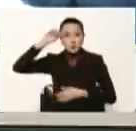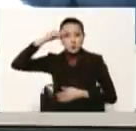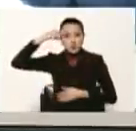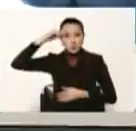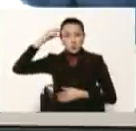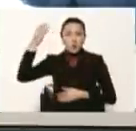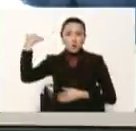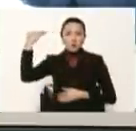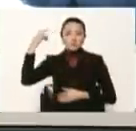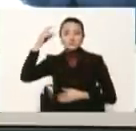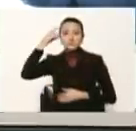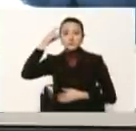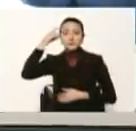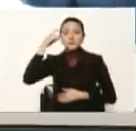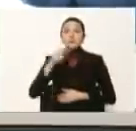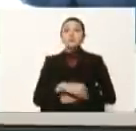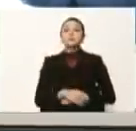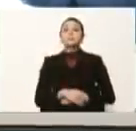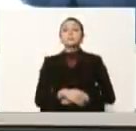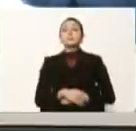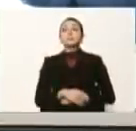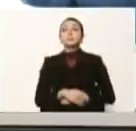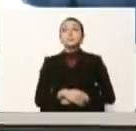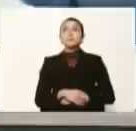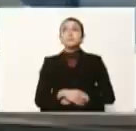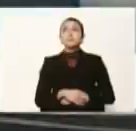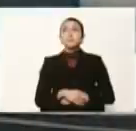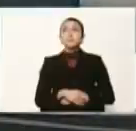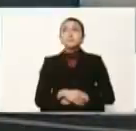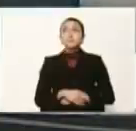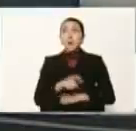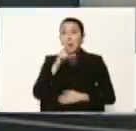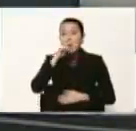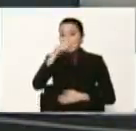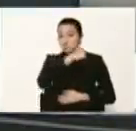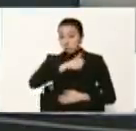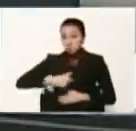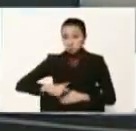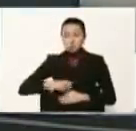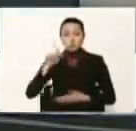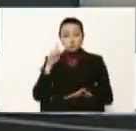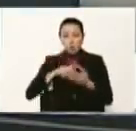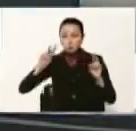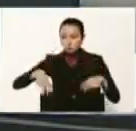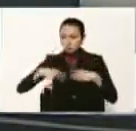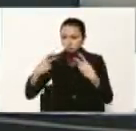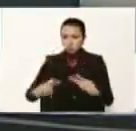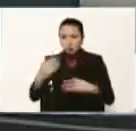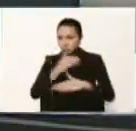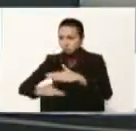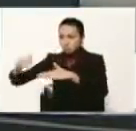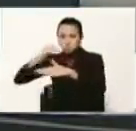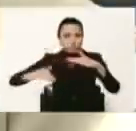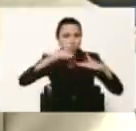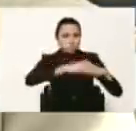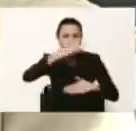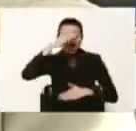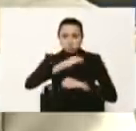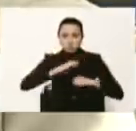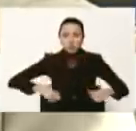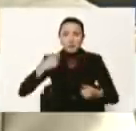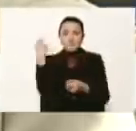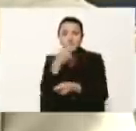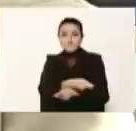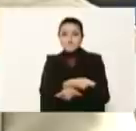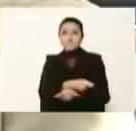día también, almirante en jefa, estaba el presidente Nicolás Maduro renovando los altos mandos militares,